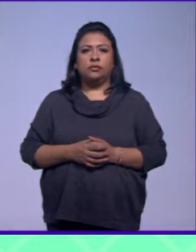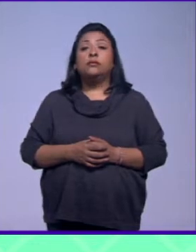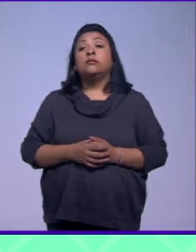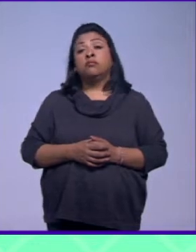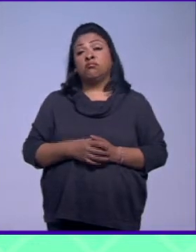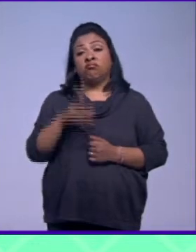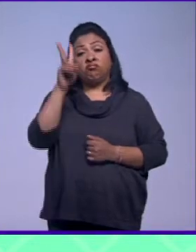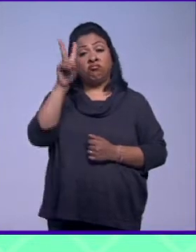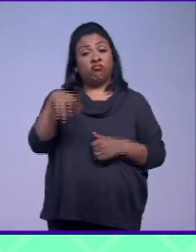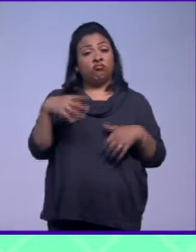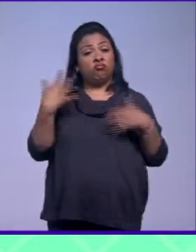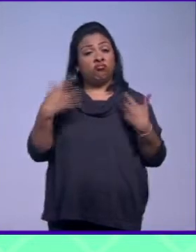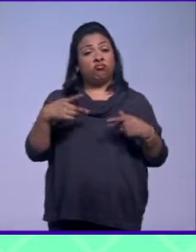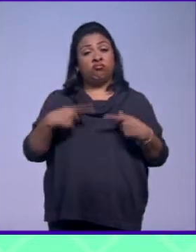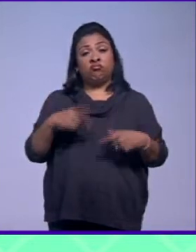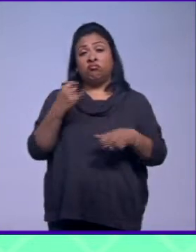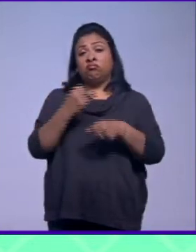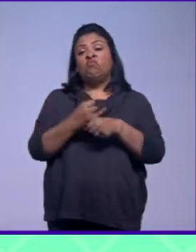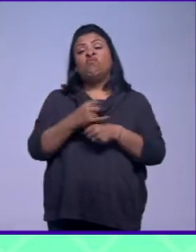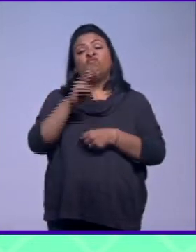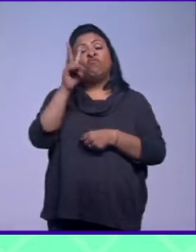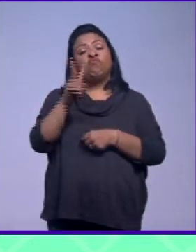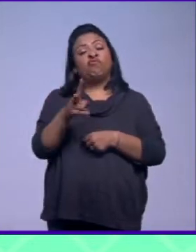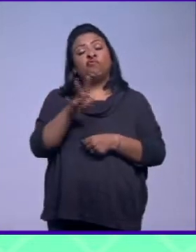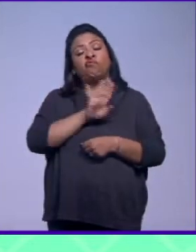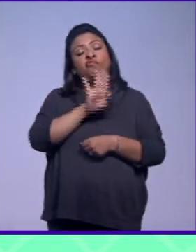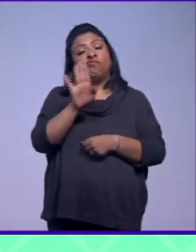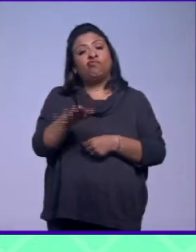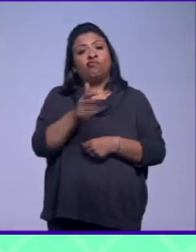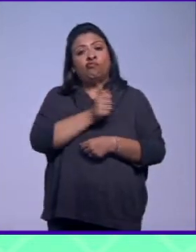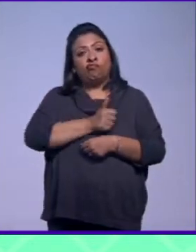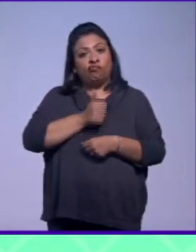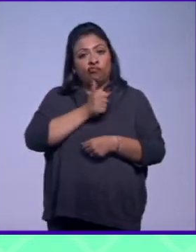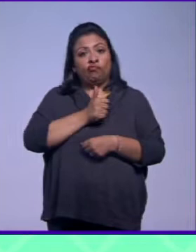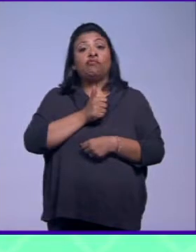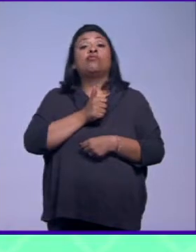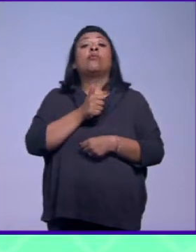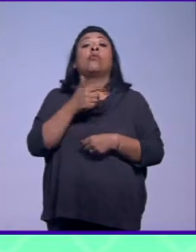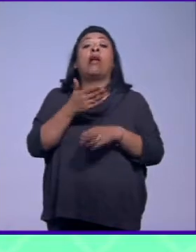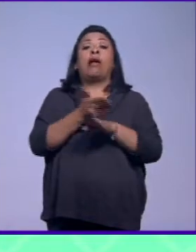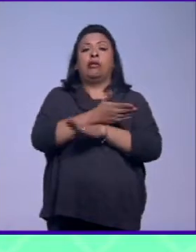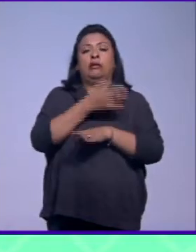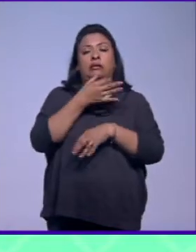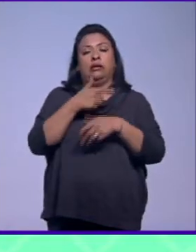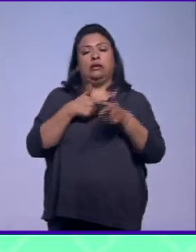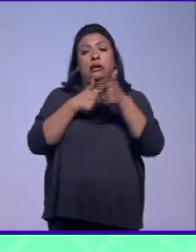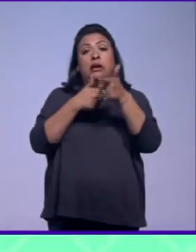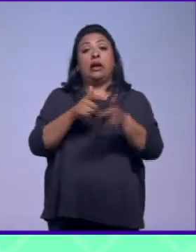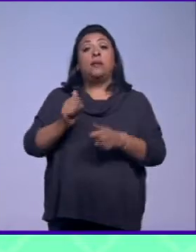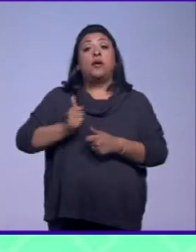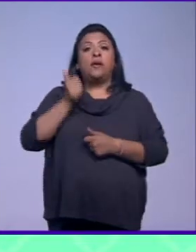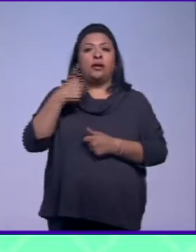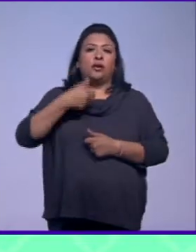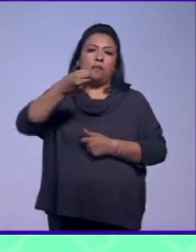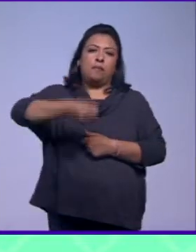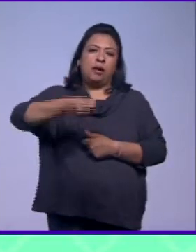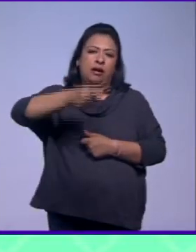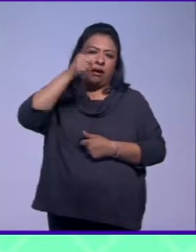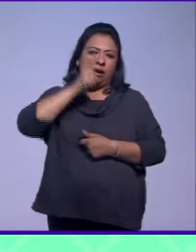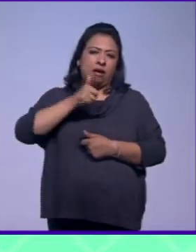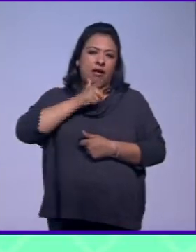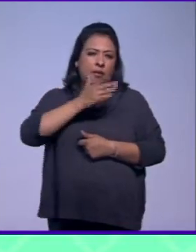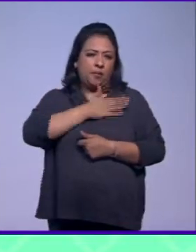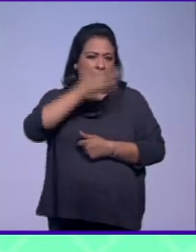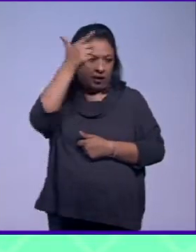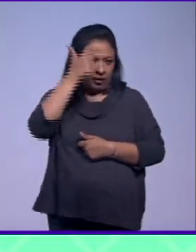todo un personaje y una gran ausencia el maestro sergio pitol antes de continuar con la información aprovecho para saludar a laura regis muy buenas